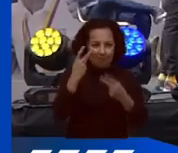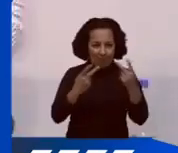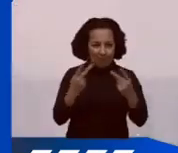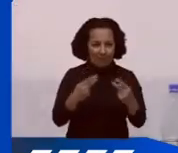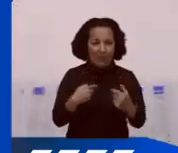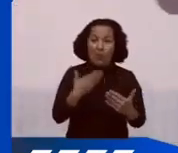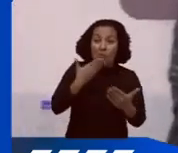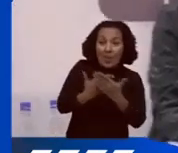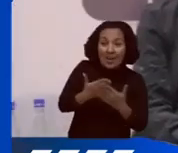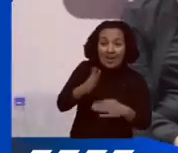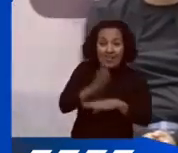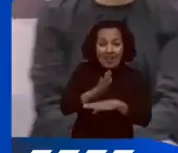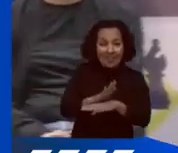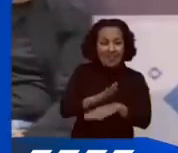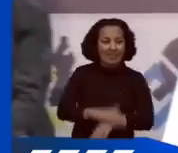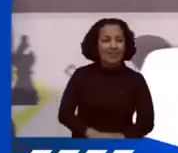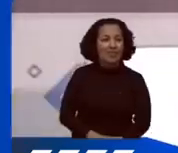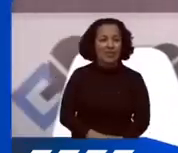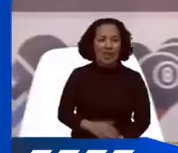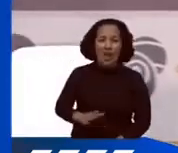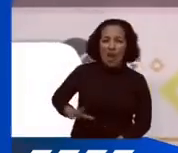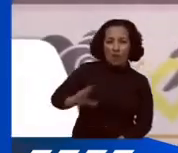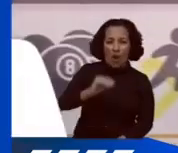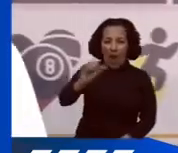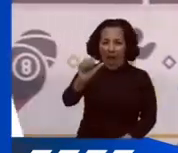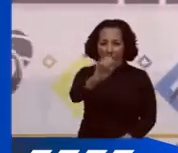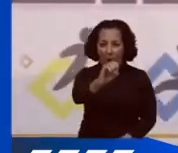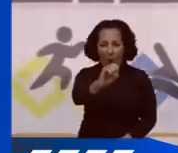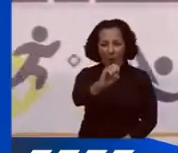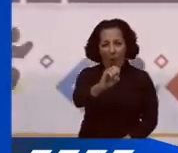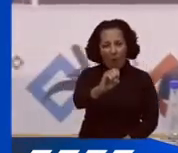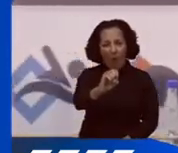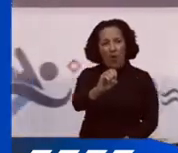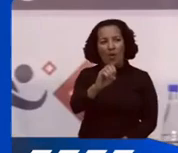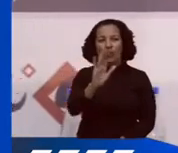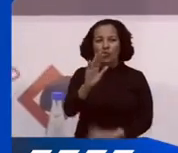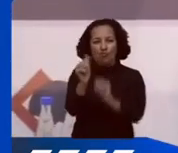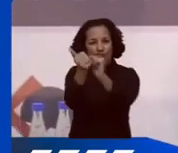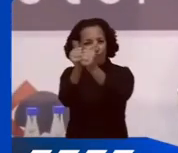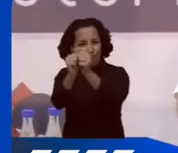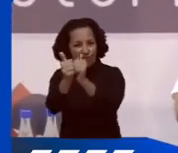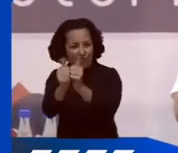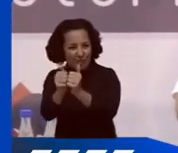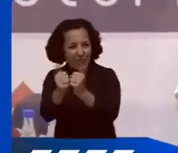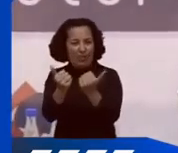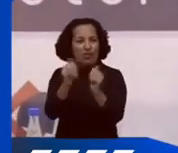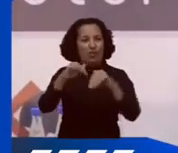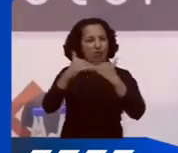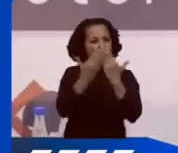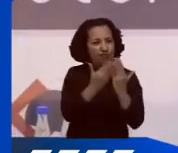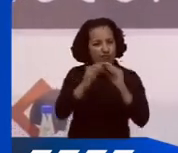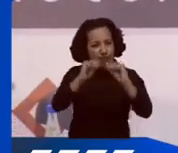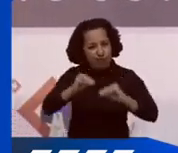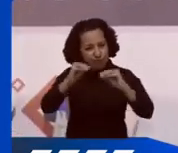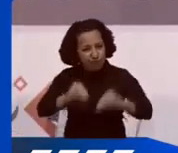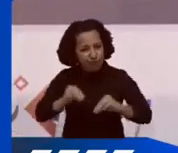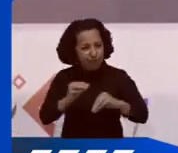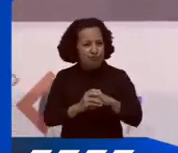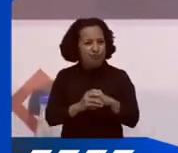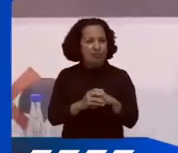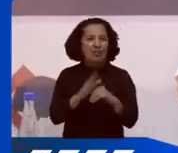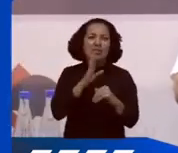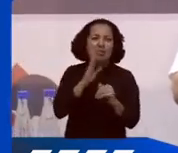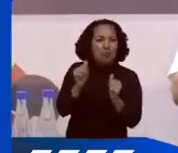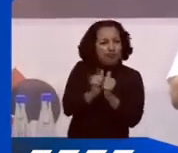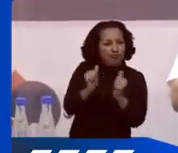Muy buenas tardes a todos y todas los deportistas, educadores, a quienes nos